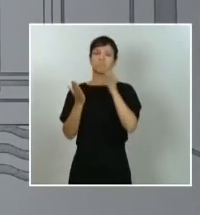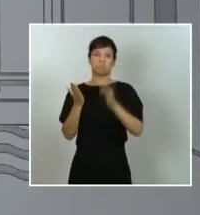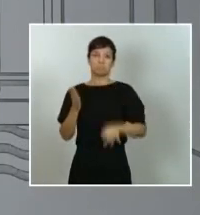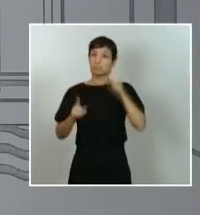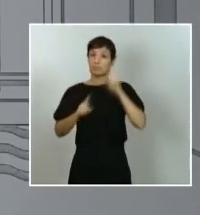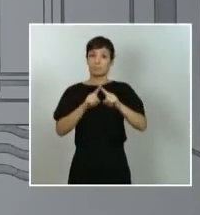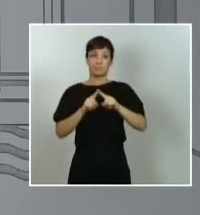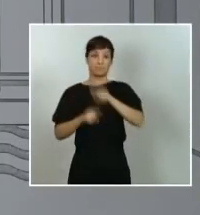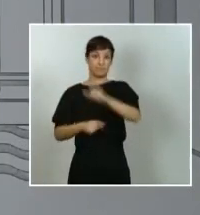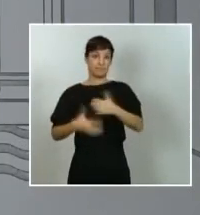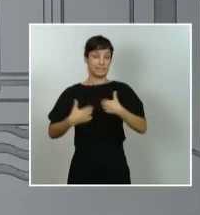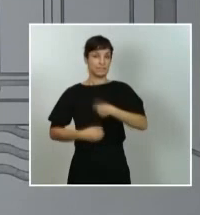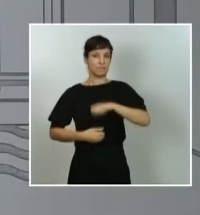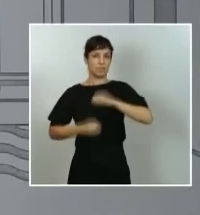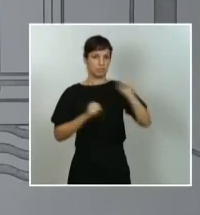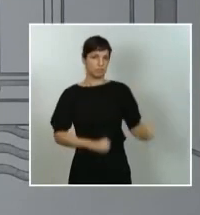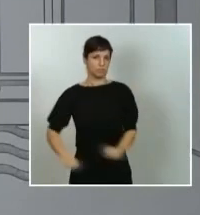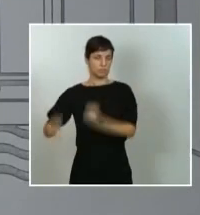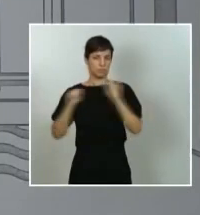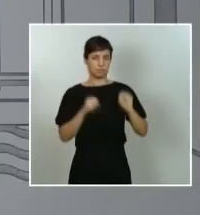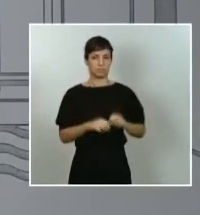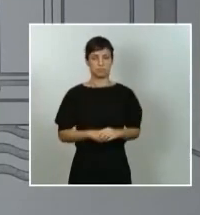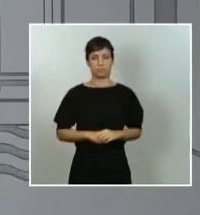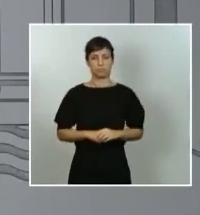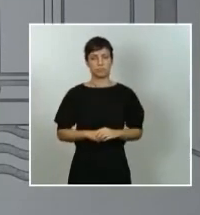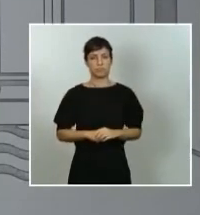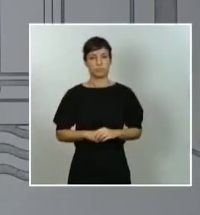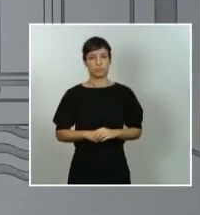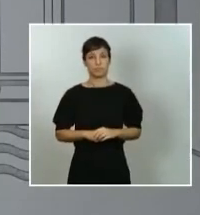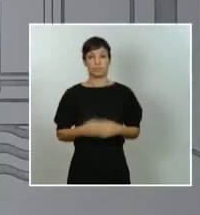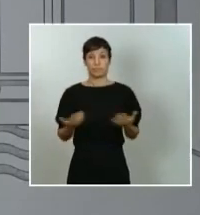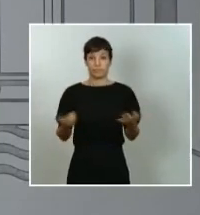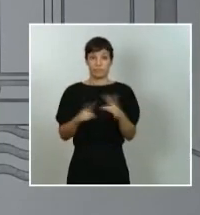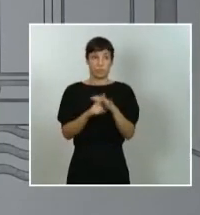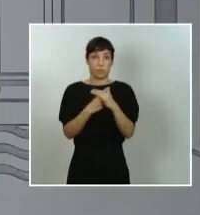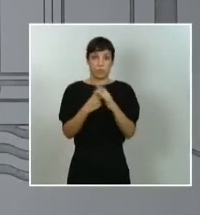acoplar todo aquello, ¿no? Y, o sea, los científicos a empezar a